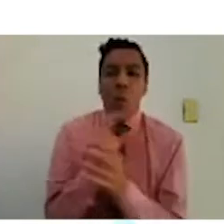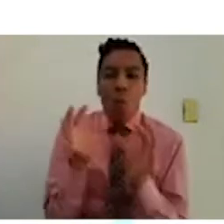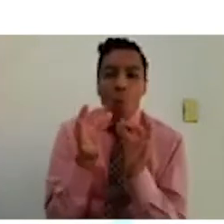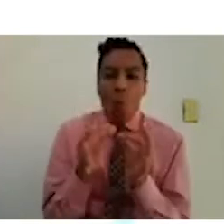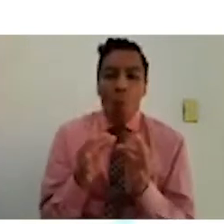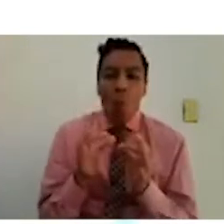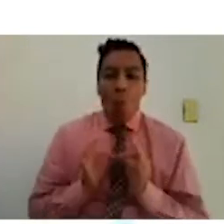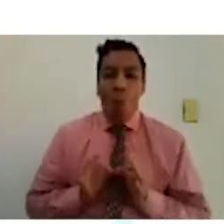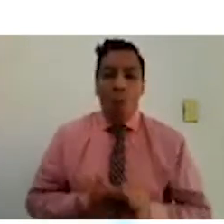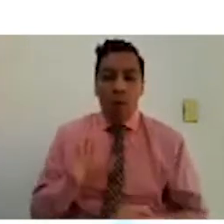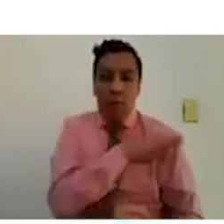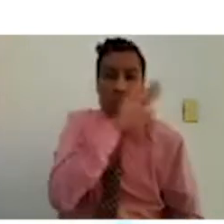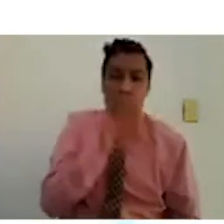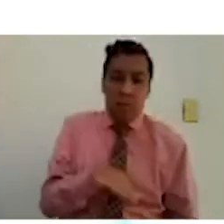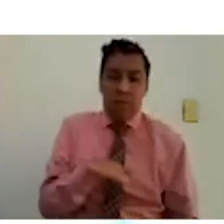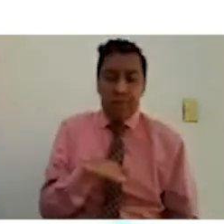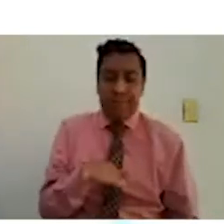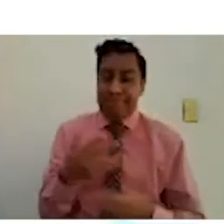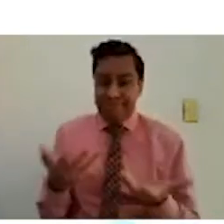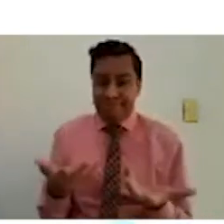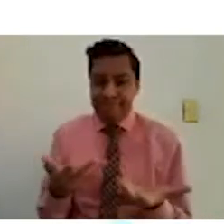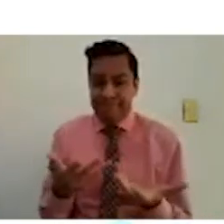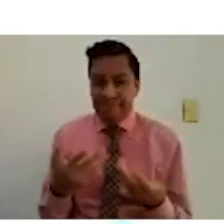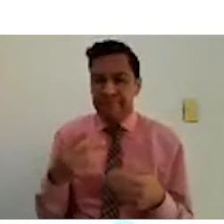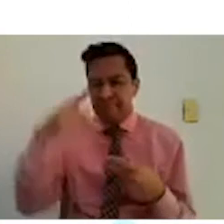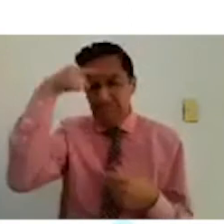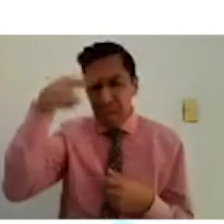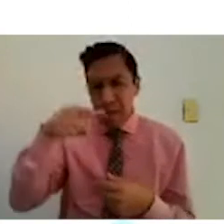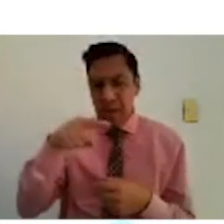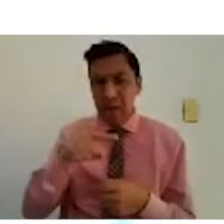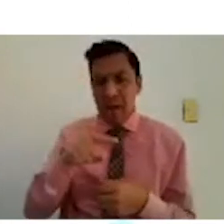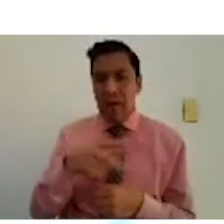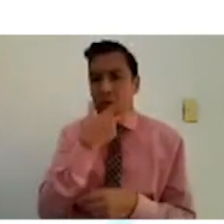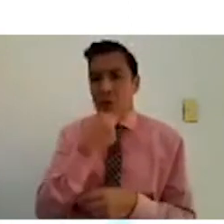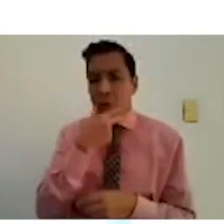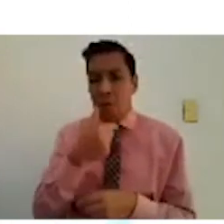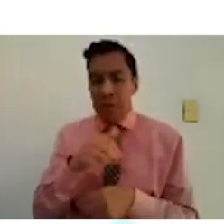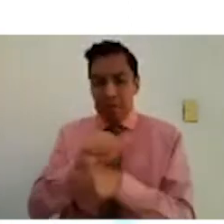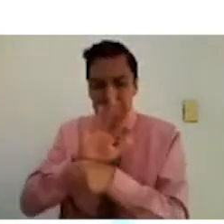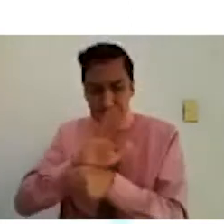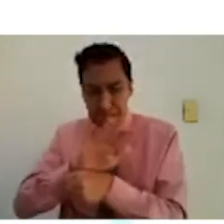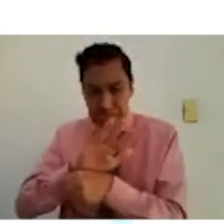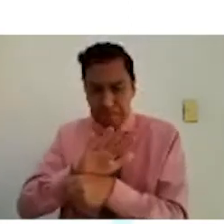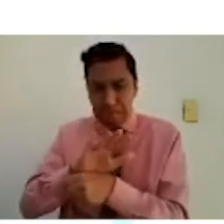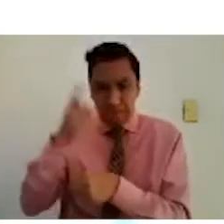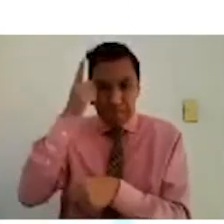Este efecto que buscó Gans, igual que Ripper, al mismo momento de la doble